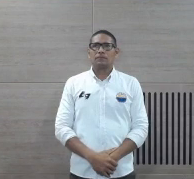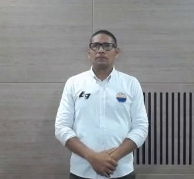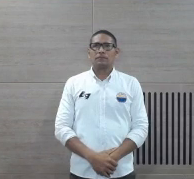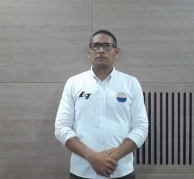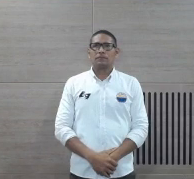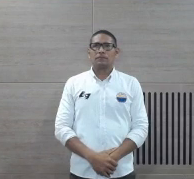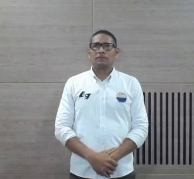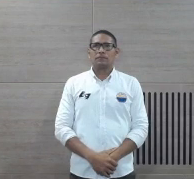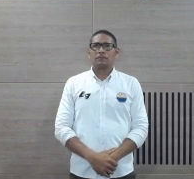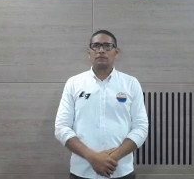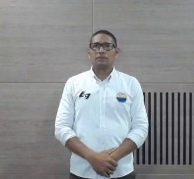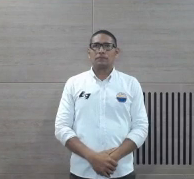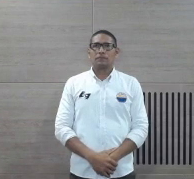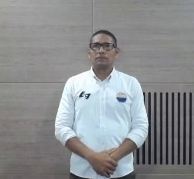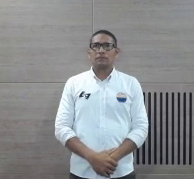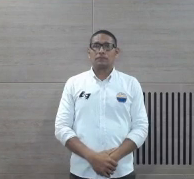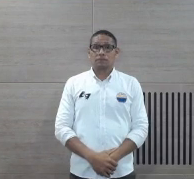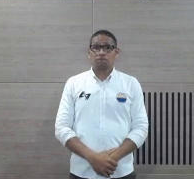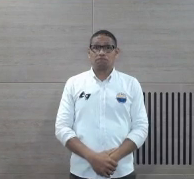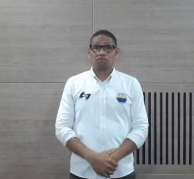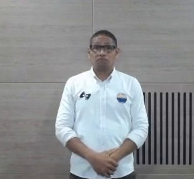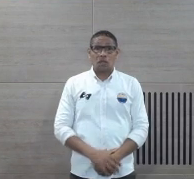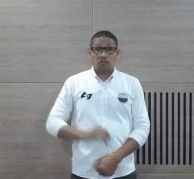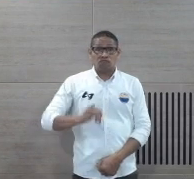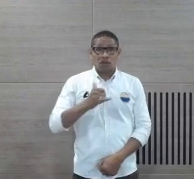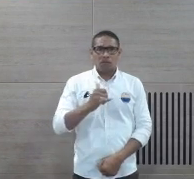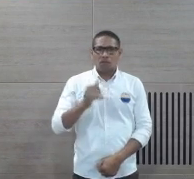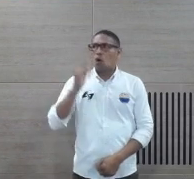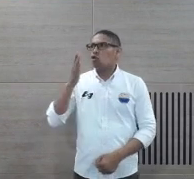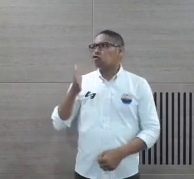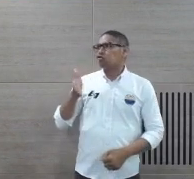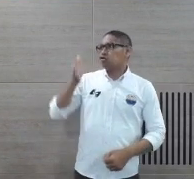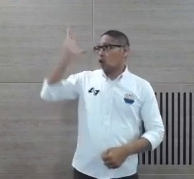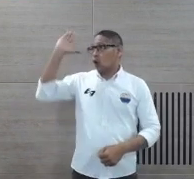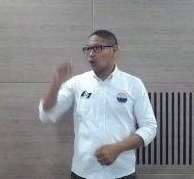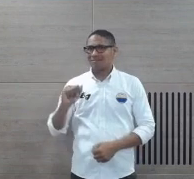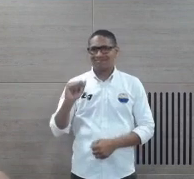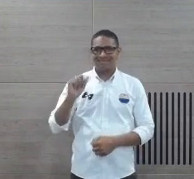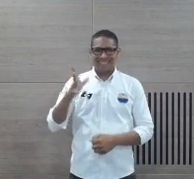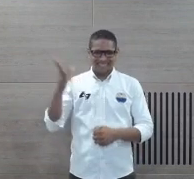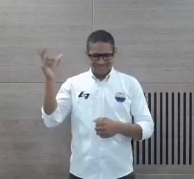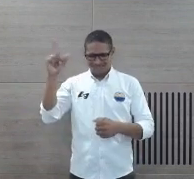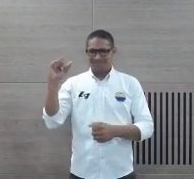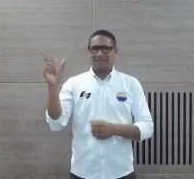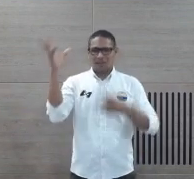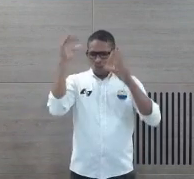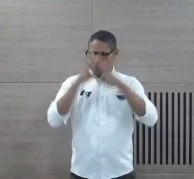si así lo hicieren, que Dios, la patria y la Universidad del Magdalena lo premien, sino que ellos os lo demanden.